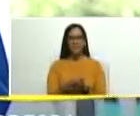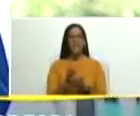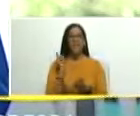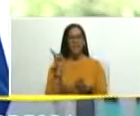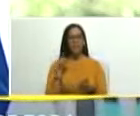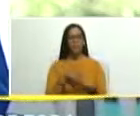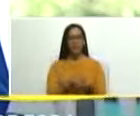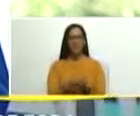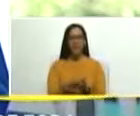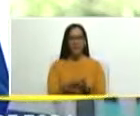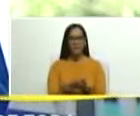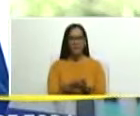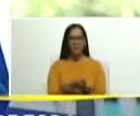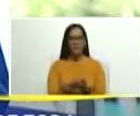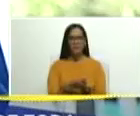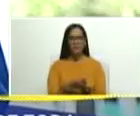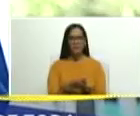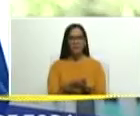Eso ocurrirá.